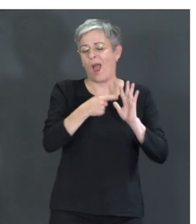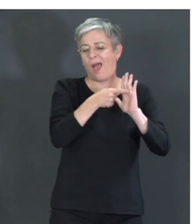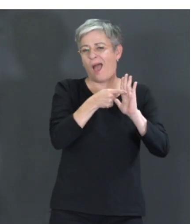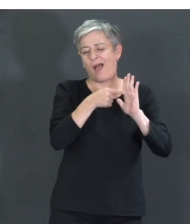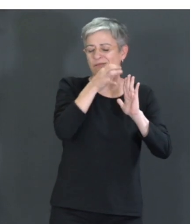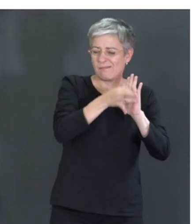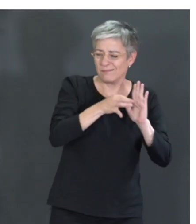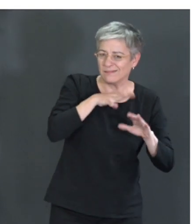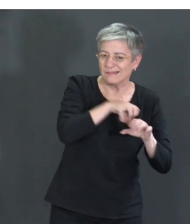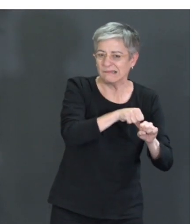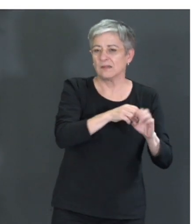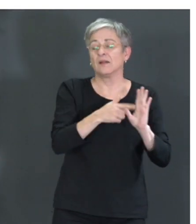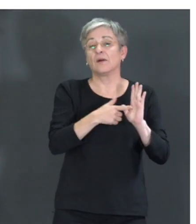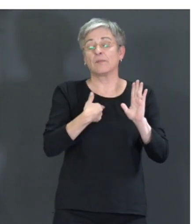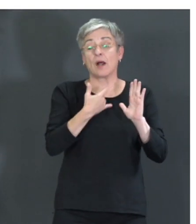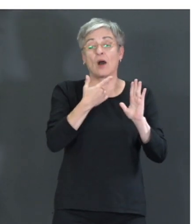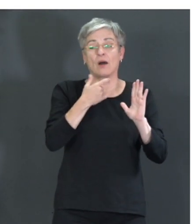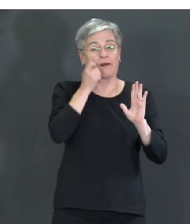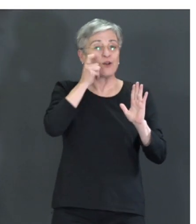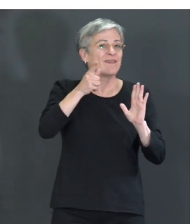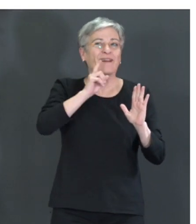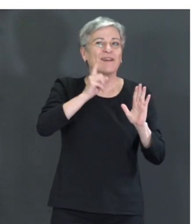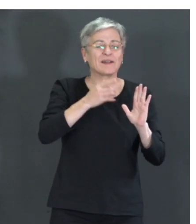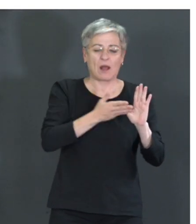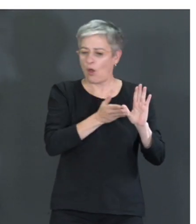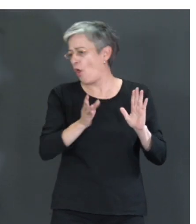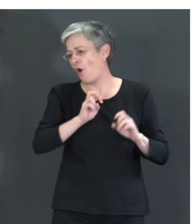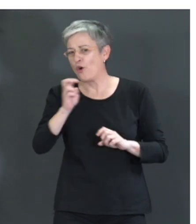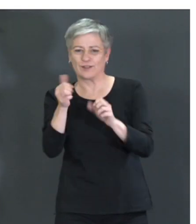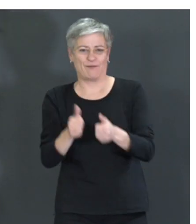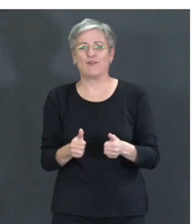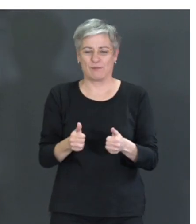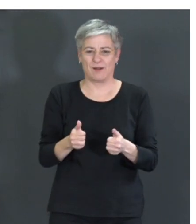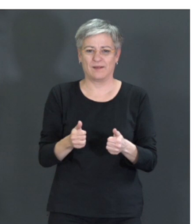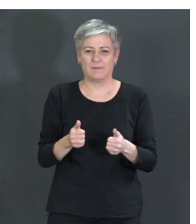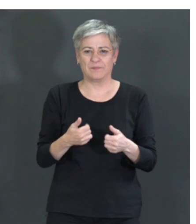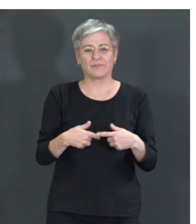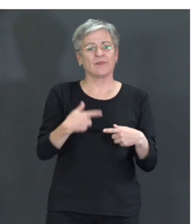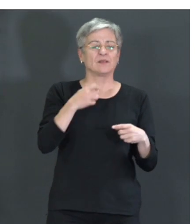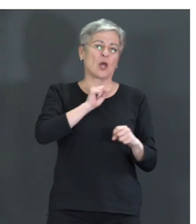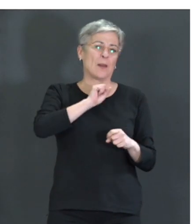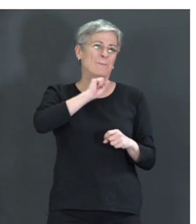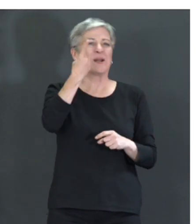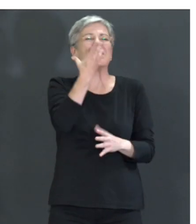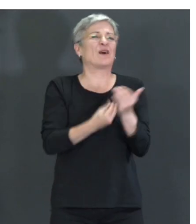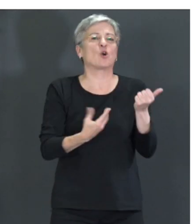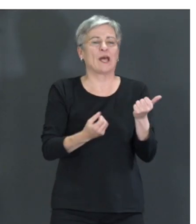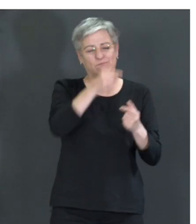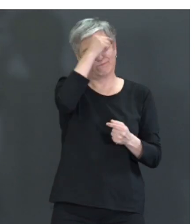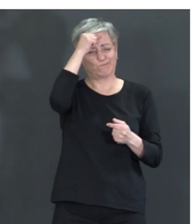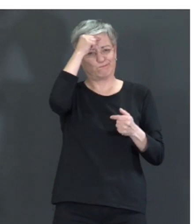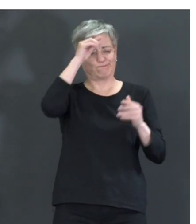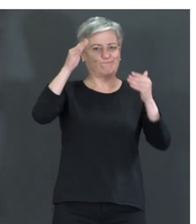Sí. Y no nos damos cuenta que hay otras maneras de hacer las cosas. El primer error sería no ser abierto de mente en ese sentido, de